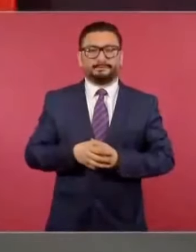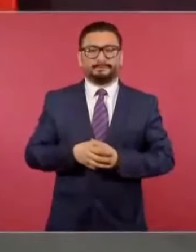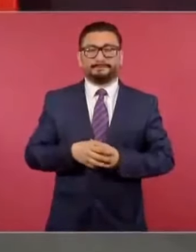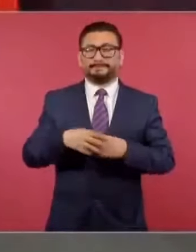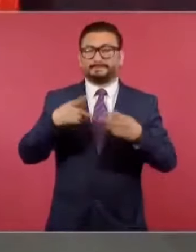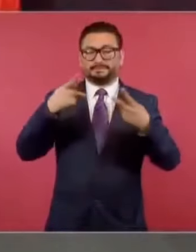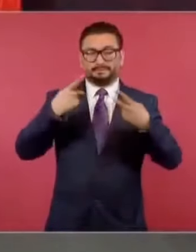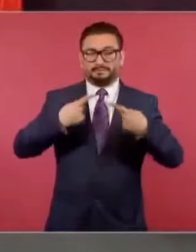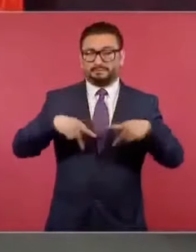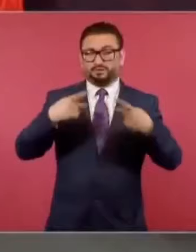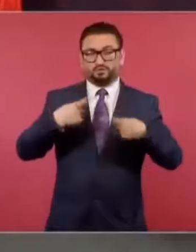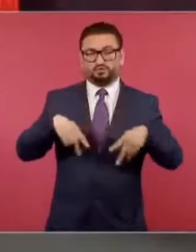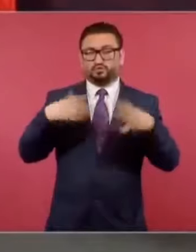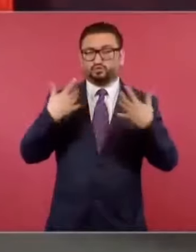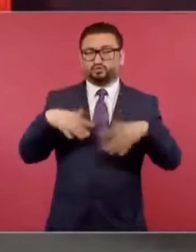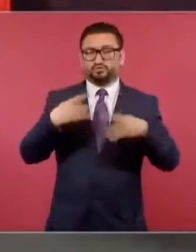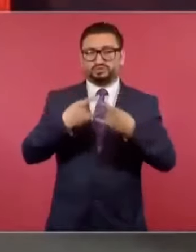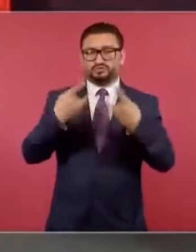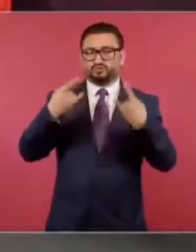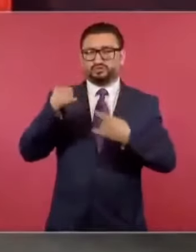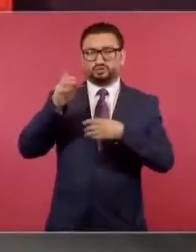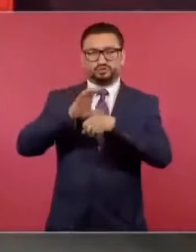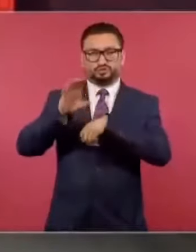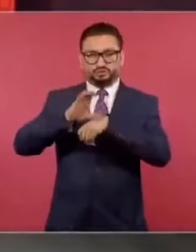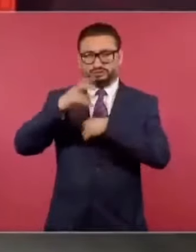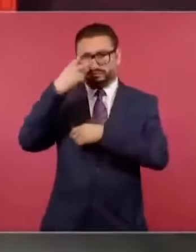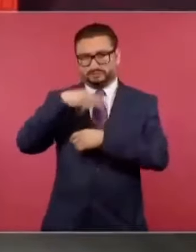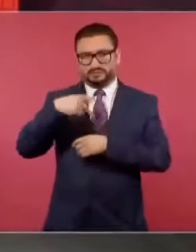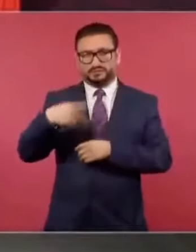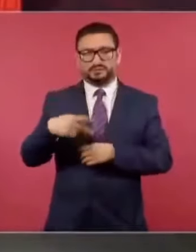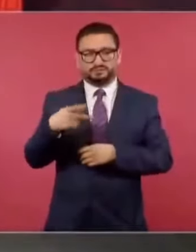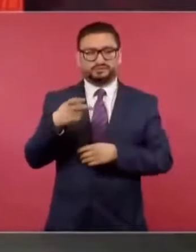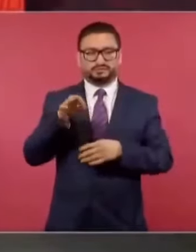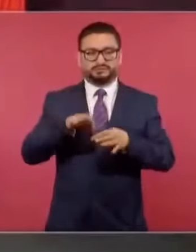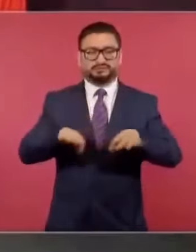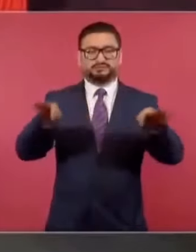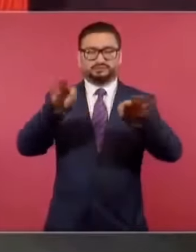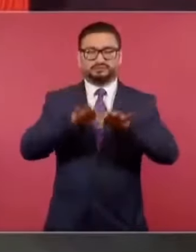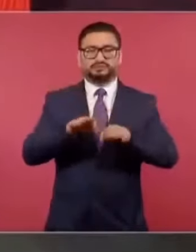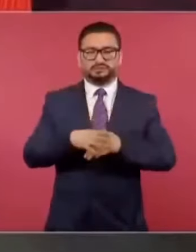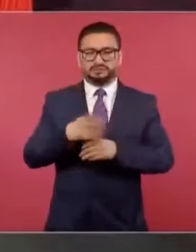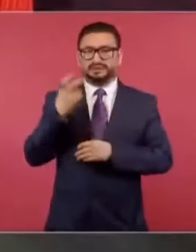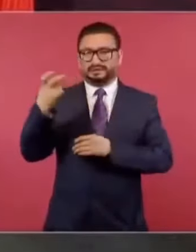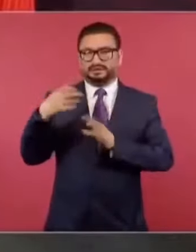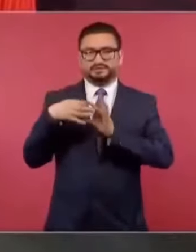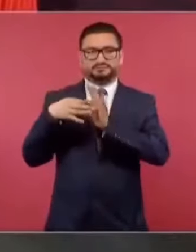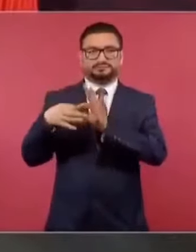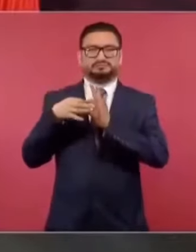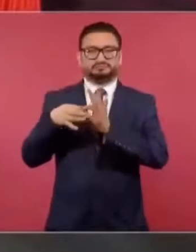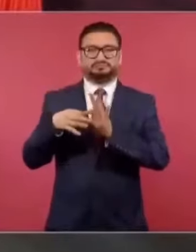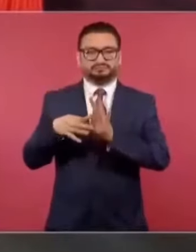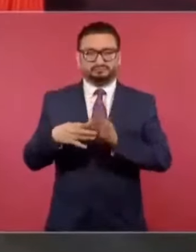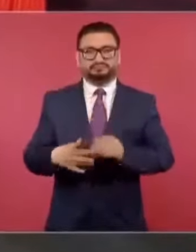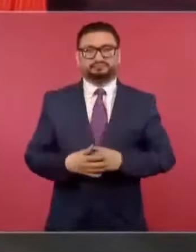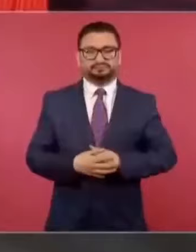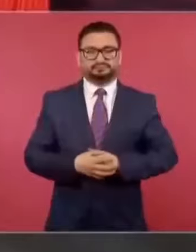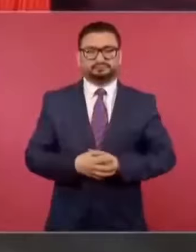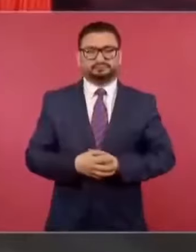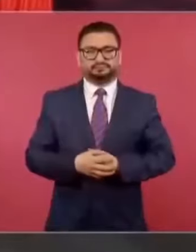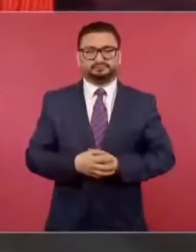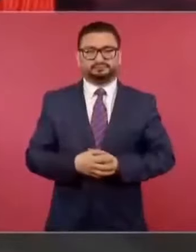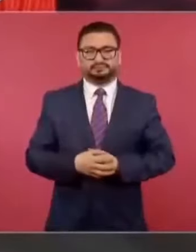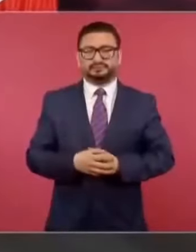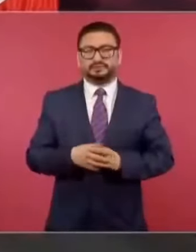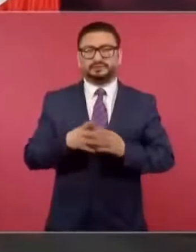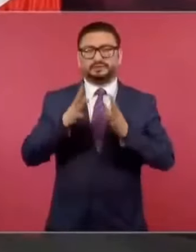personaje de la historia de Colombia y de México eso nos une mucho así